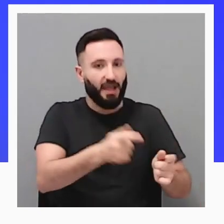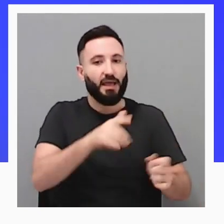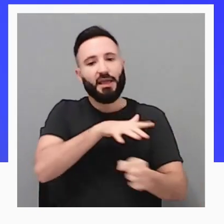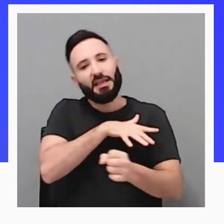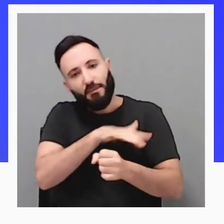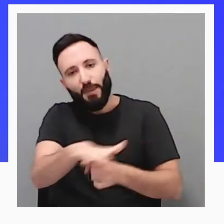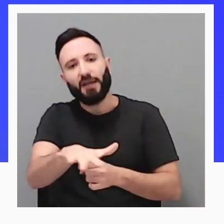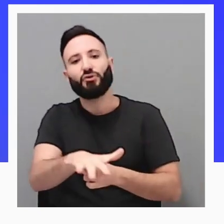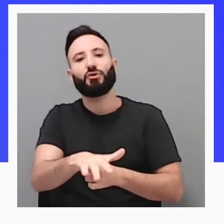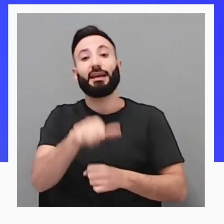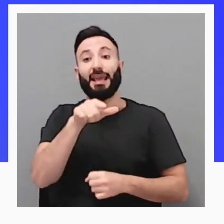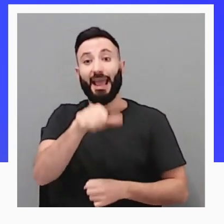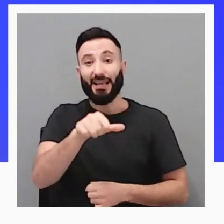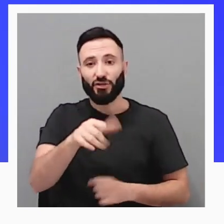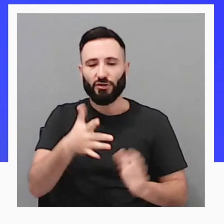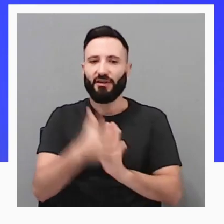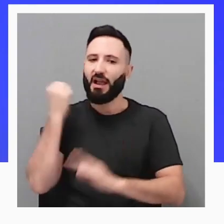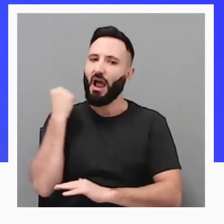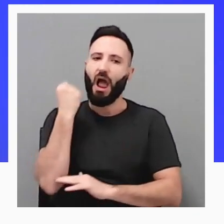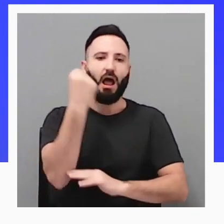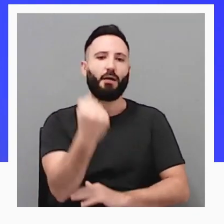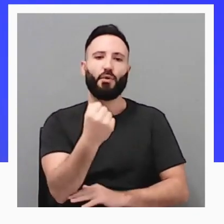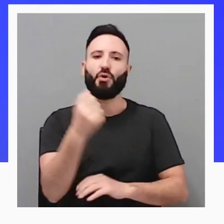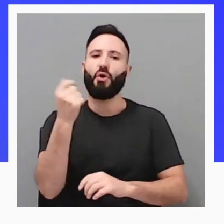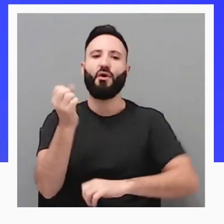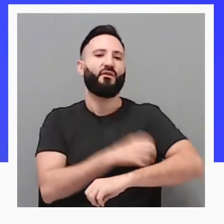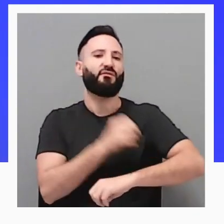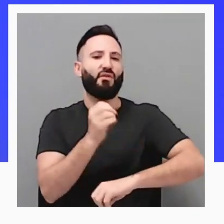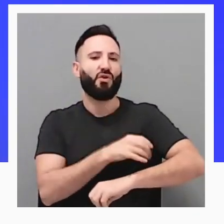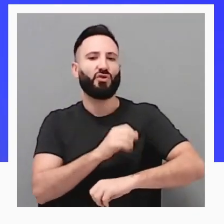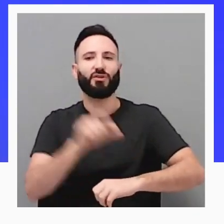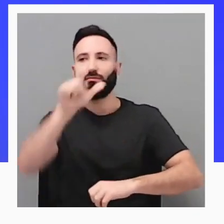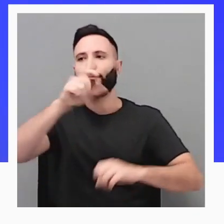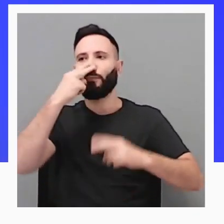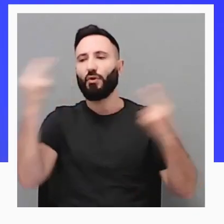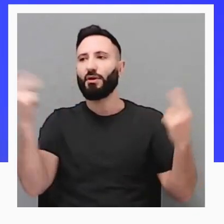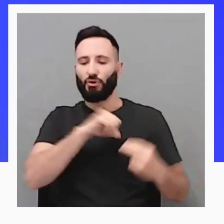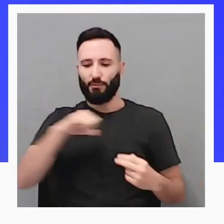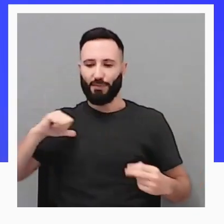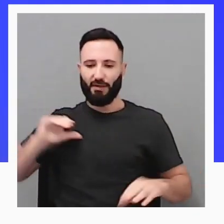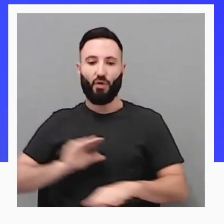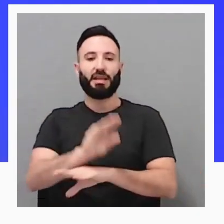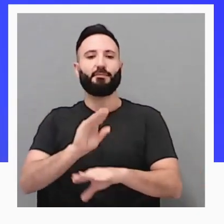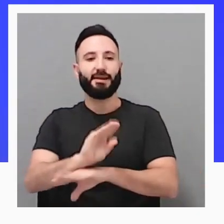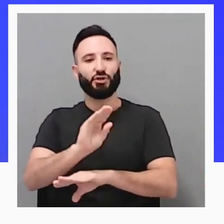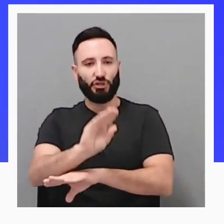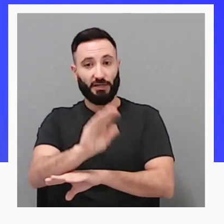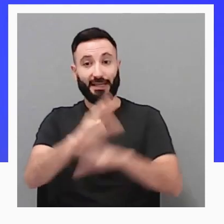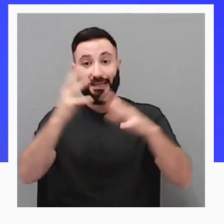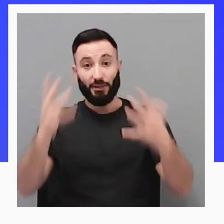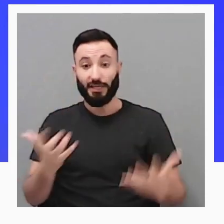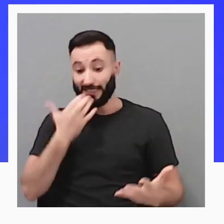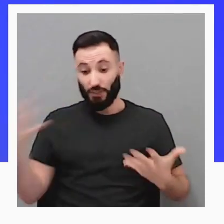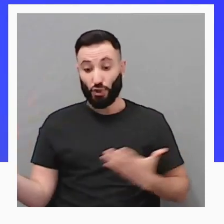efectivamente. Son apoyados por fondos, por inversores públicos y privados. Entonces, si tienes todo